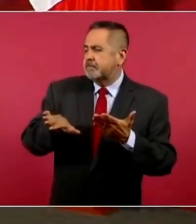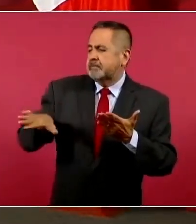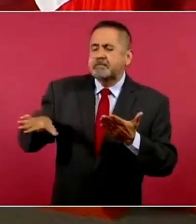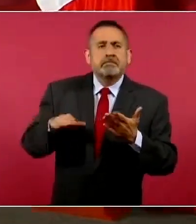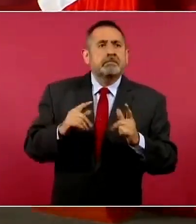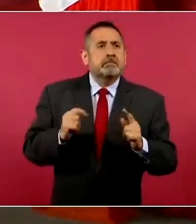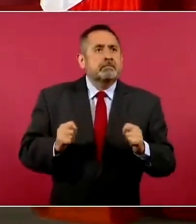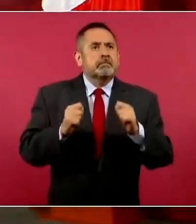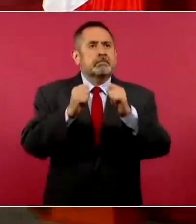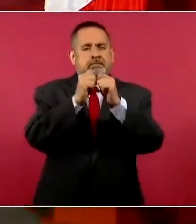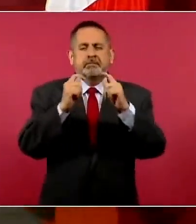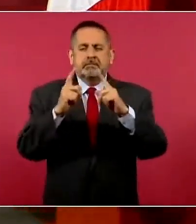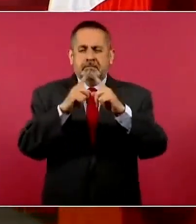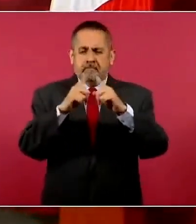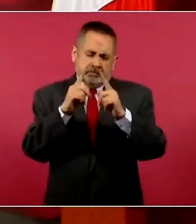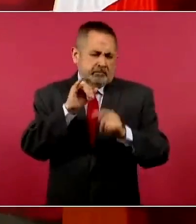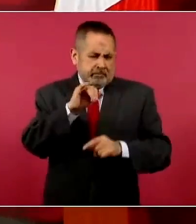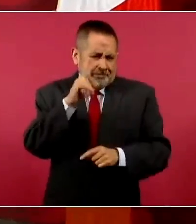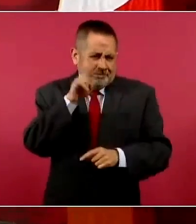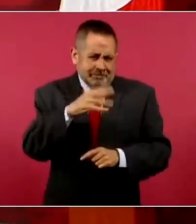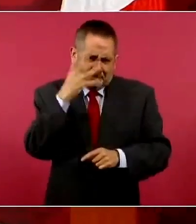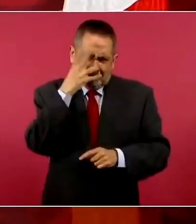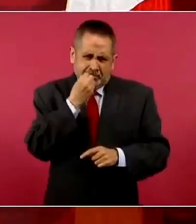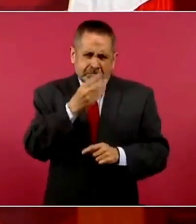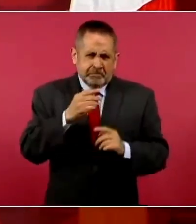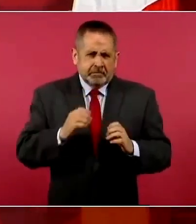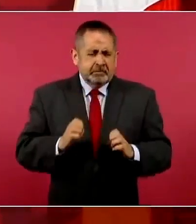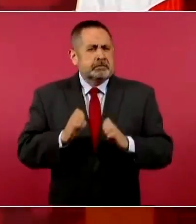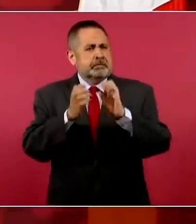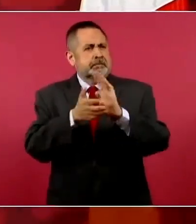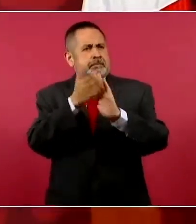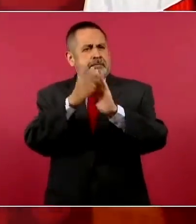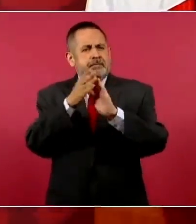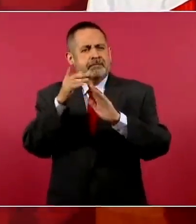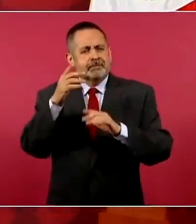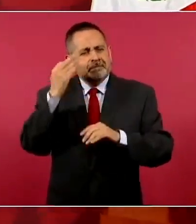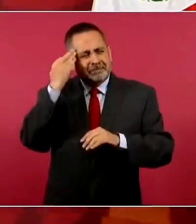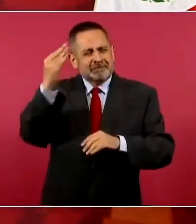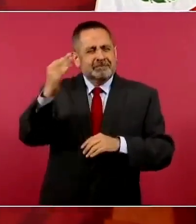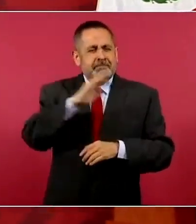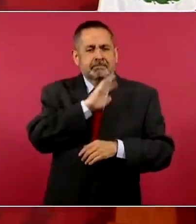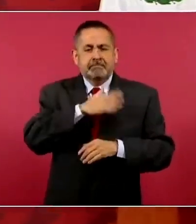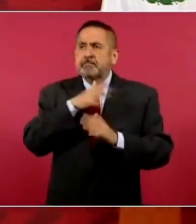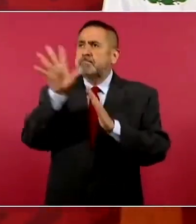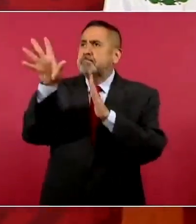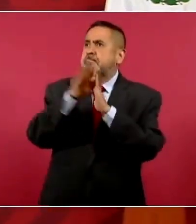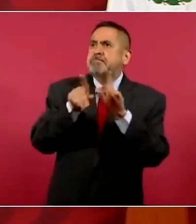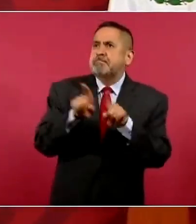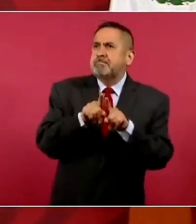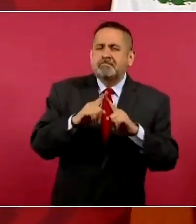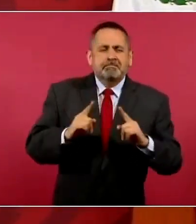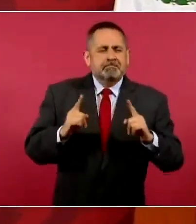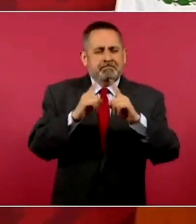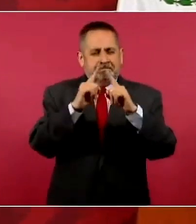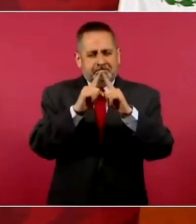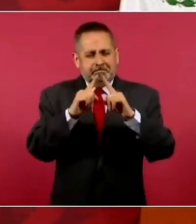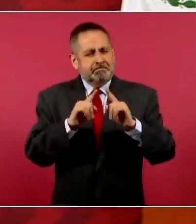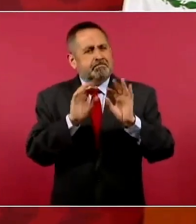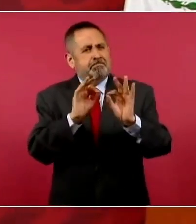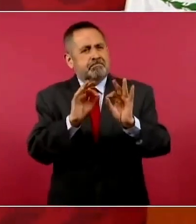templos, ¿sí?, los edificios coloniales, pero no le